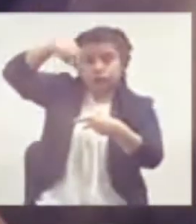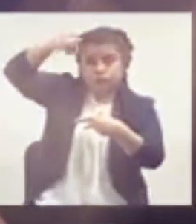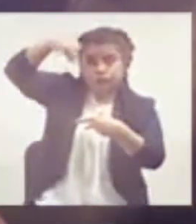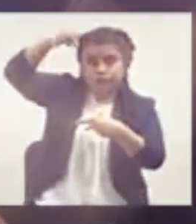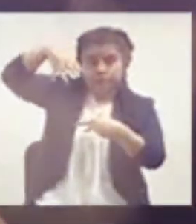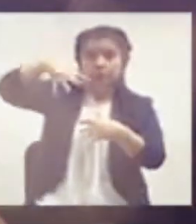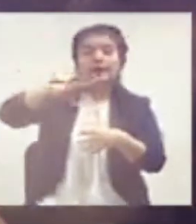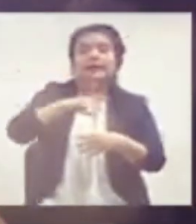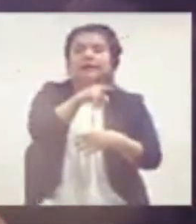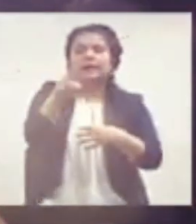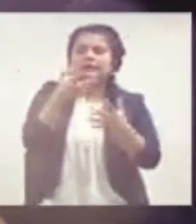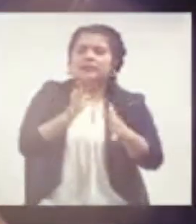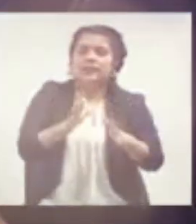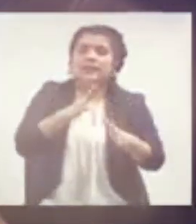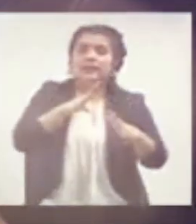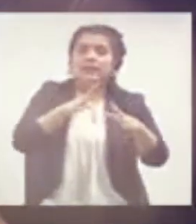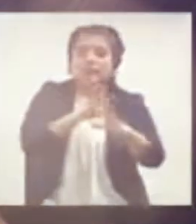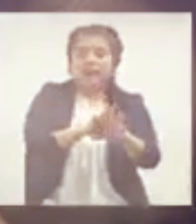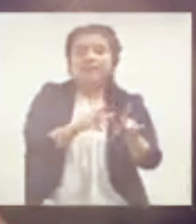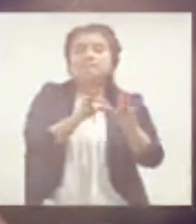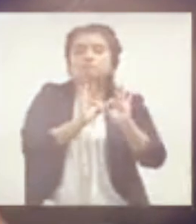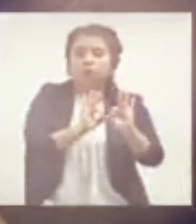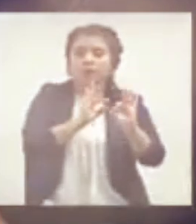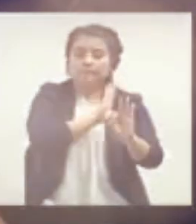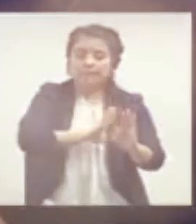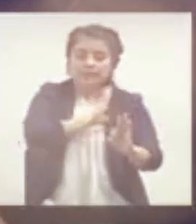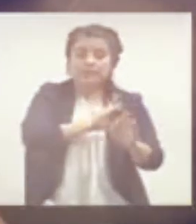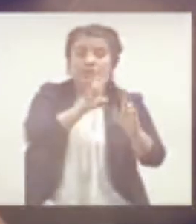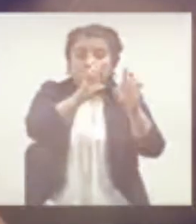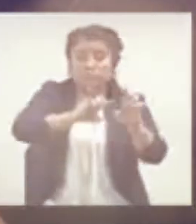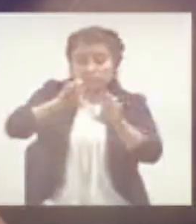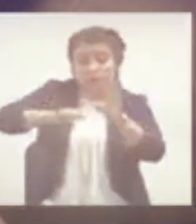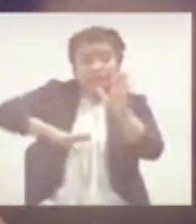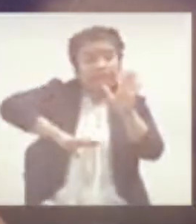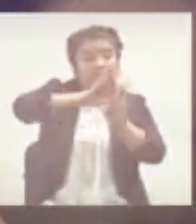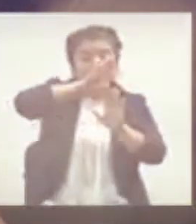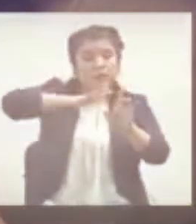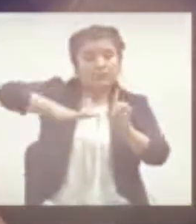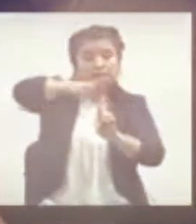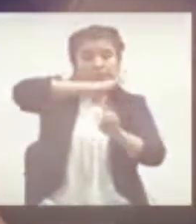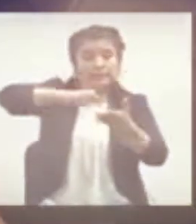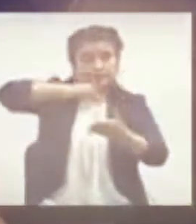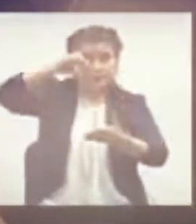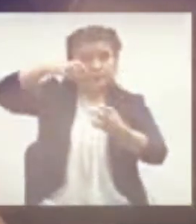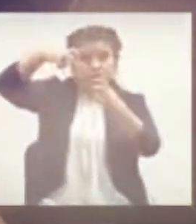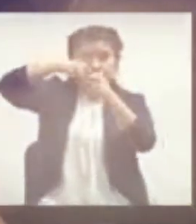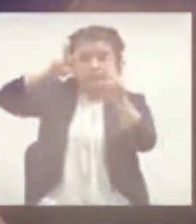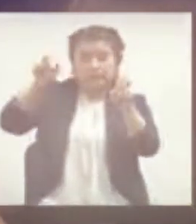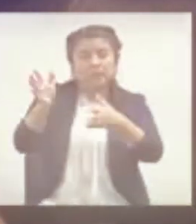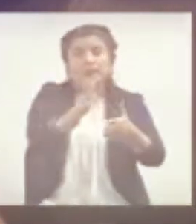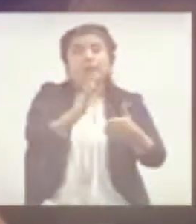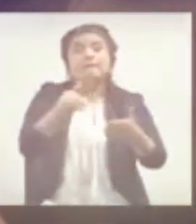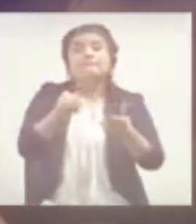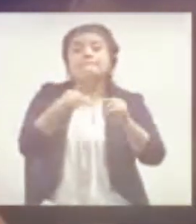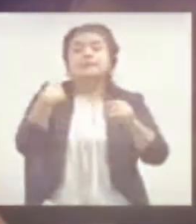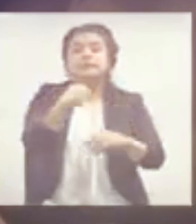vez que ello permite la optimización y el crecimiento eléctrico y el desarrollo integral del país. Del Ministerio de